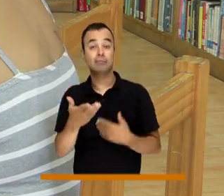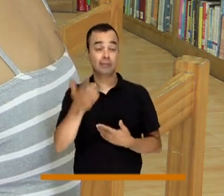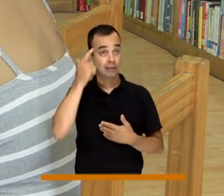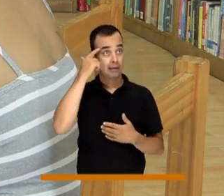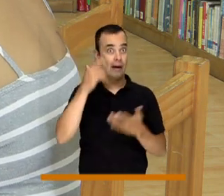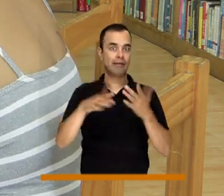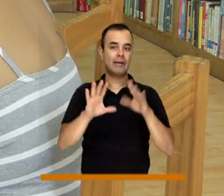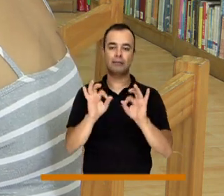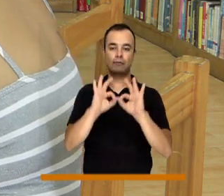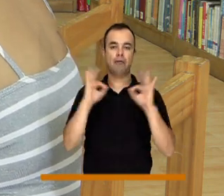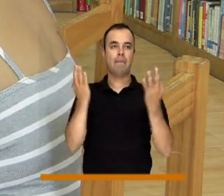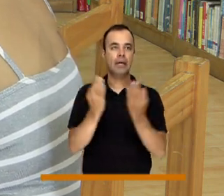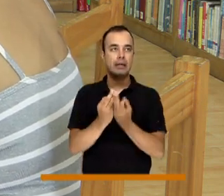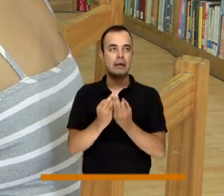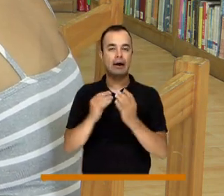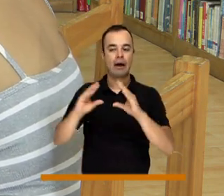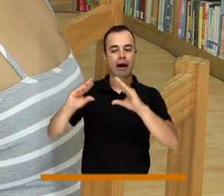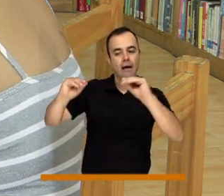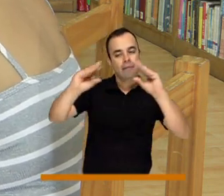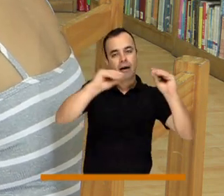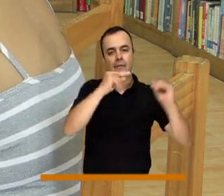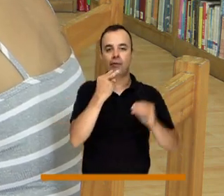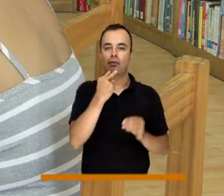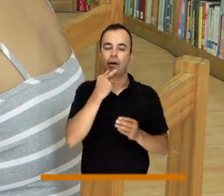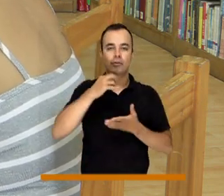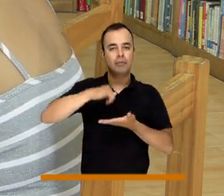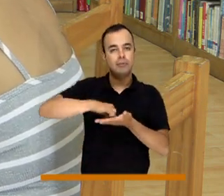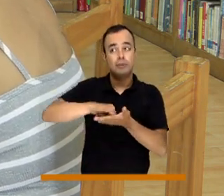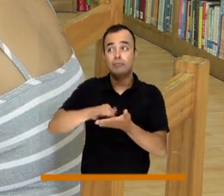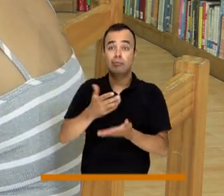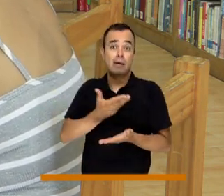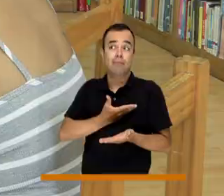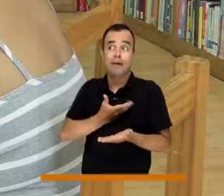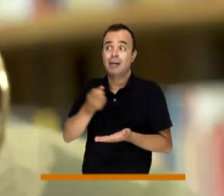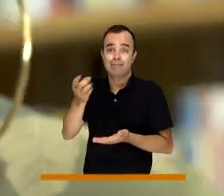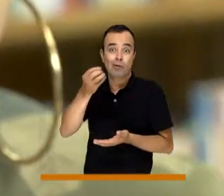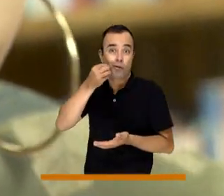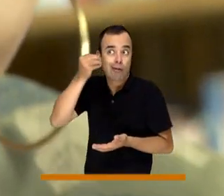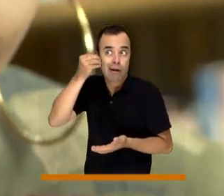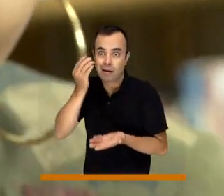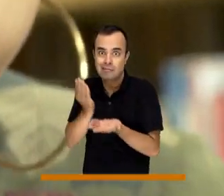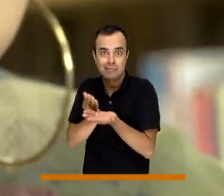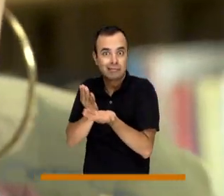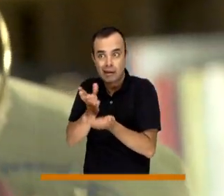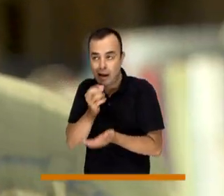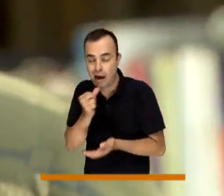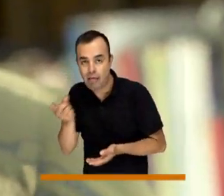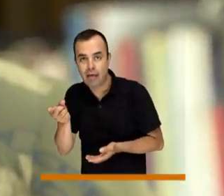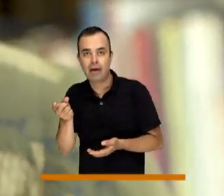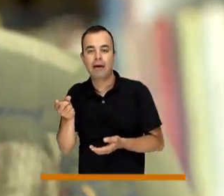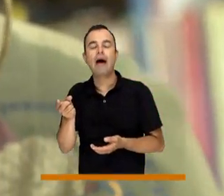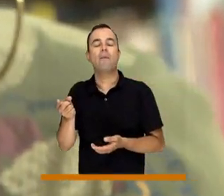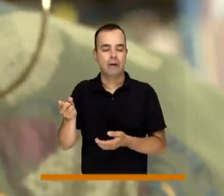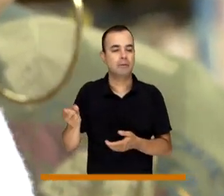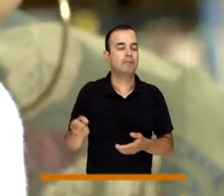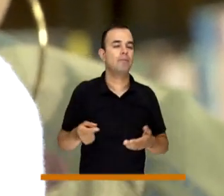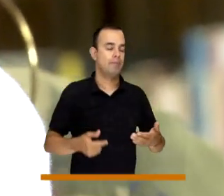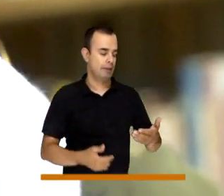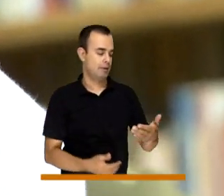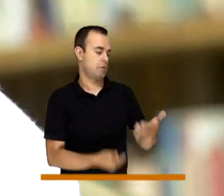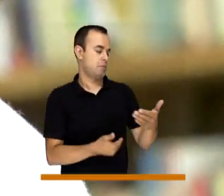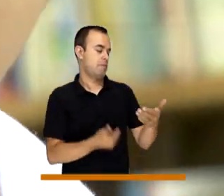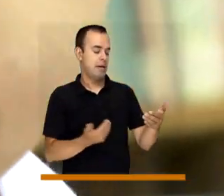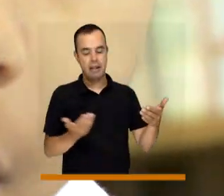familia tiene pocas palabras, una mamá que no ha estudiado, ella misma no ha tenido cuentos, cuando lee con el bebé ella